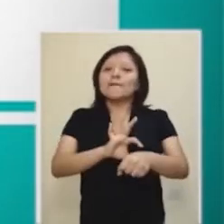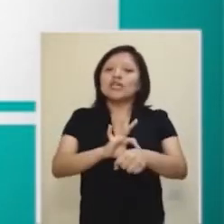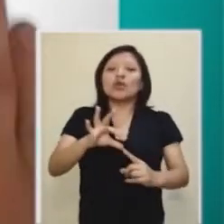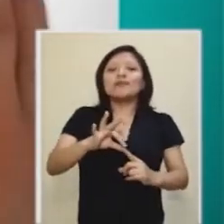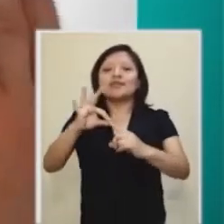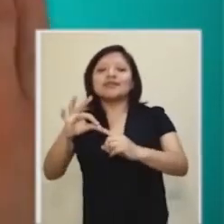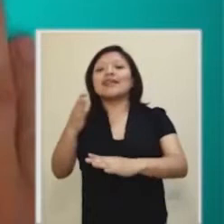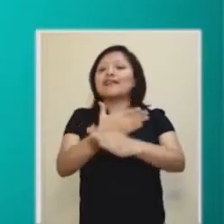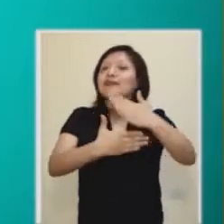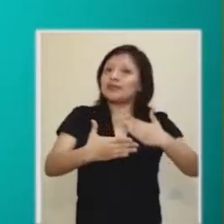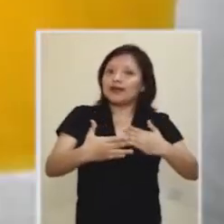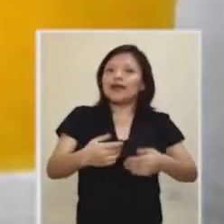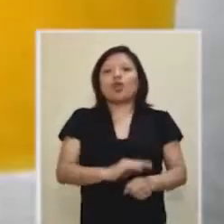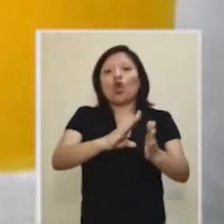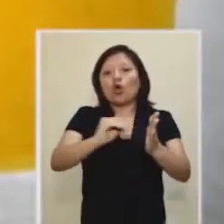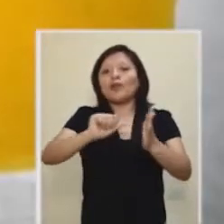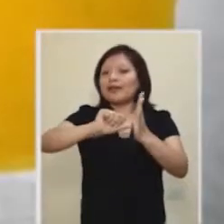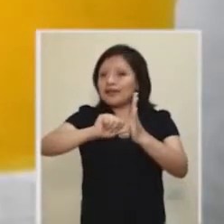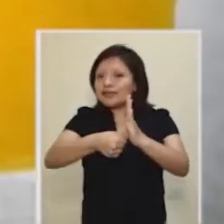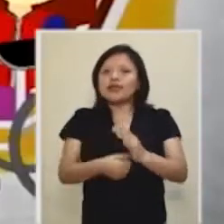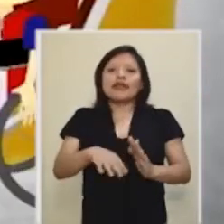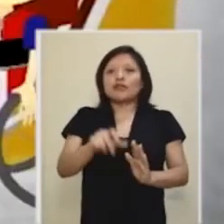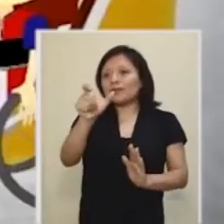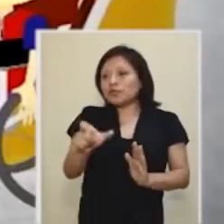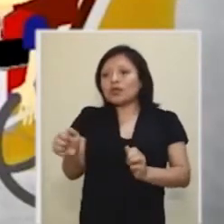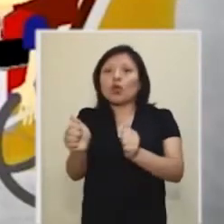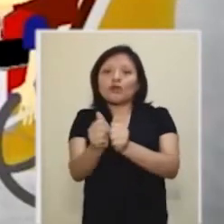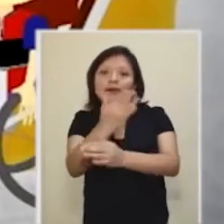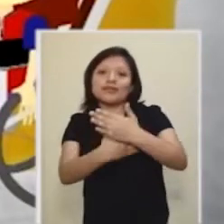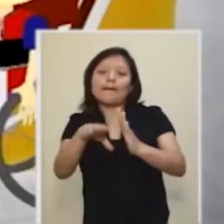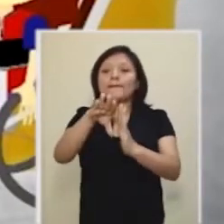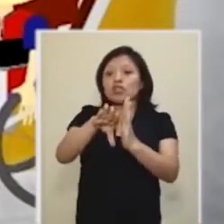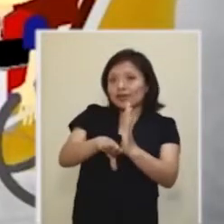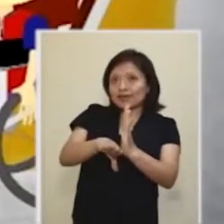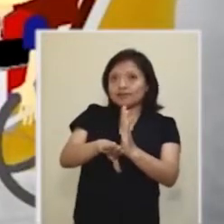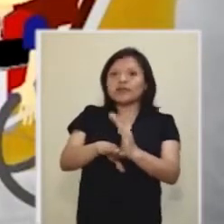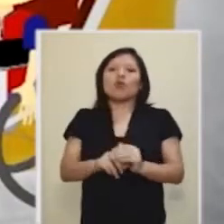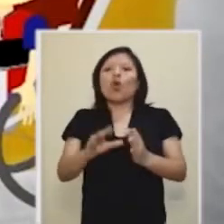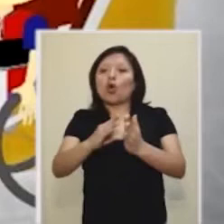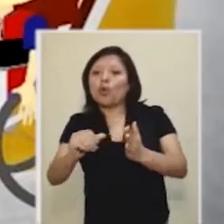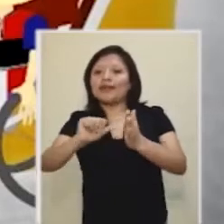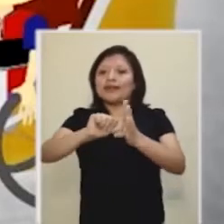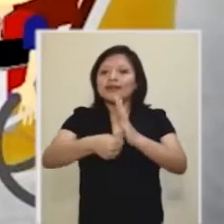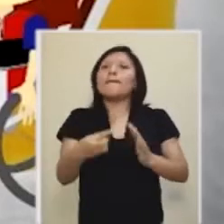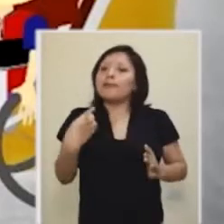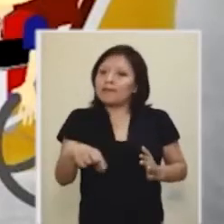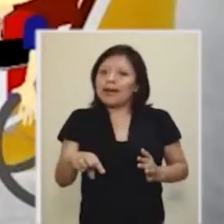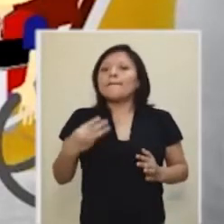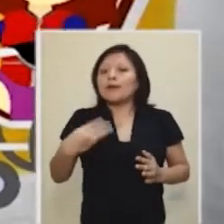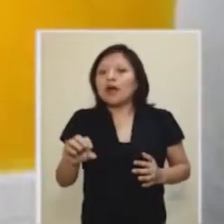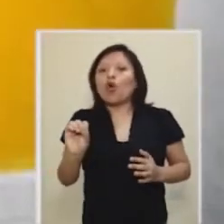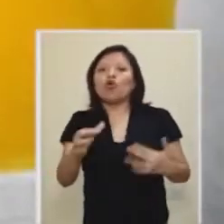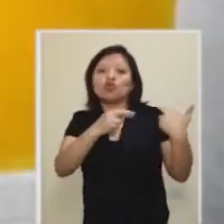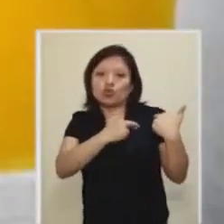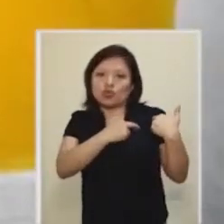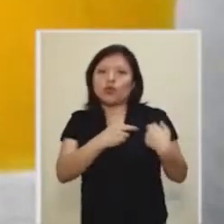algunos programas o convenios que se tenga con las diferentes instituciones. También el